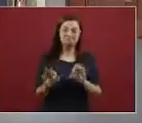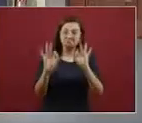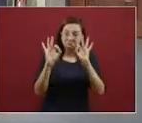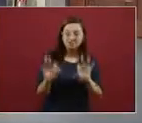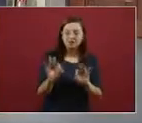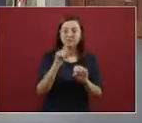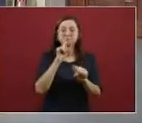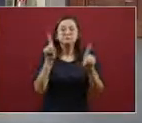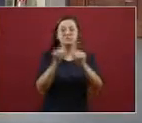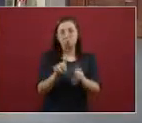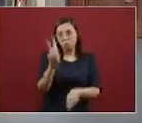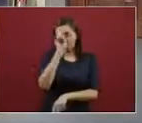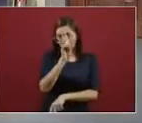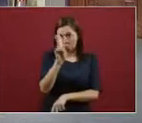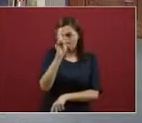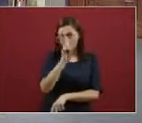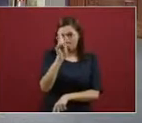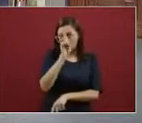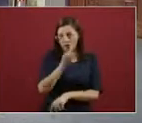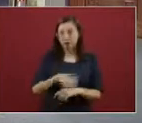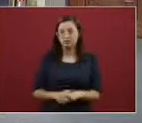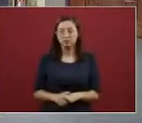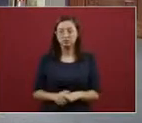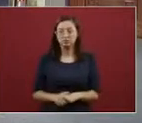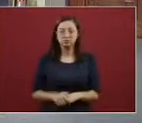porque aquí les están bien